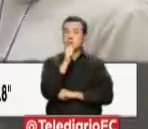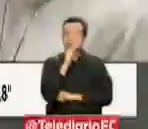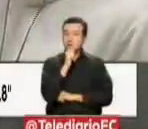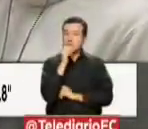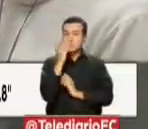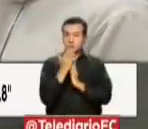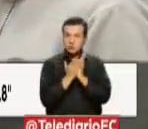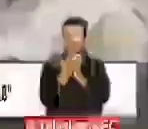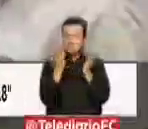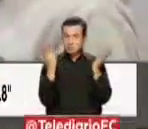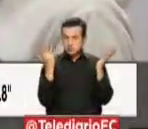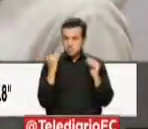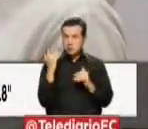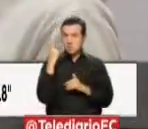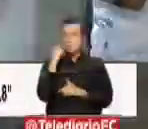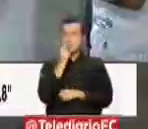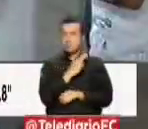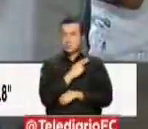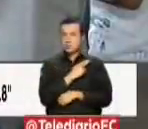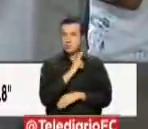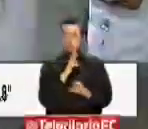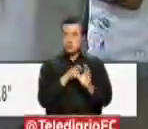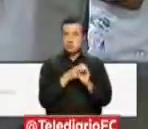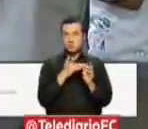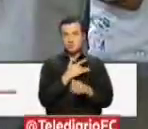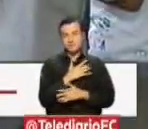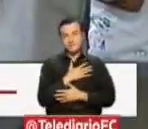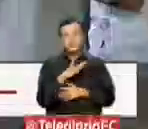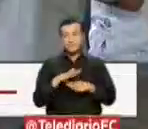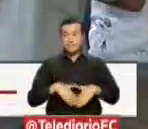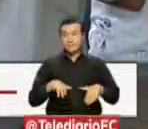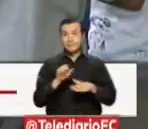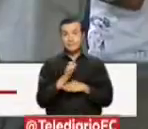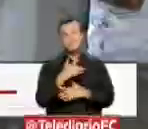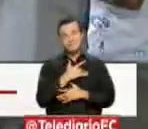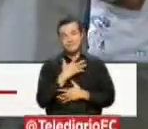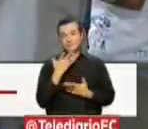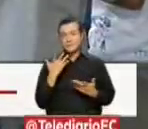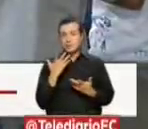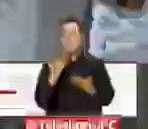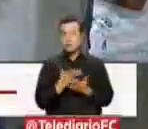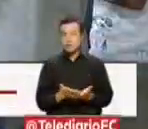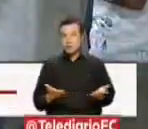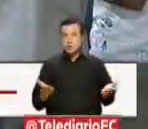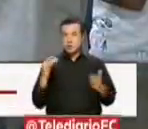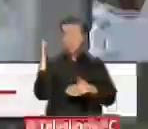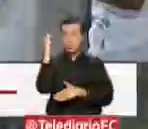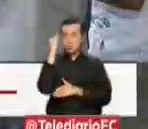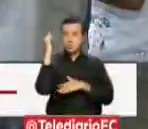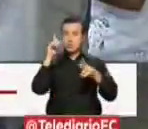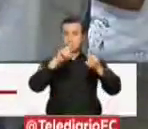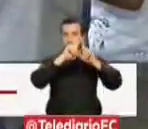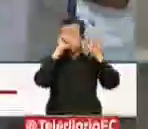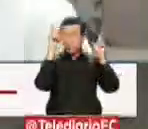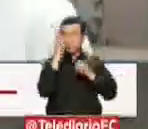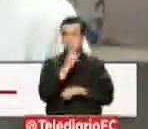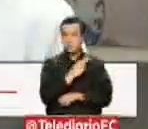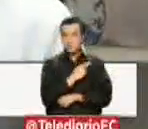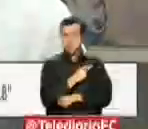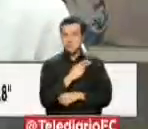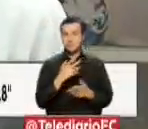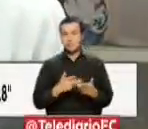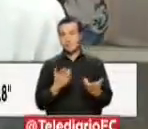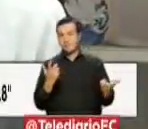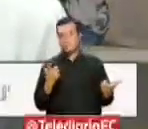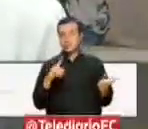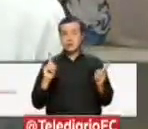los servicios que se puede prestar desde la academia. Lamentablemente en el Ecuador se ha producido una separación entre la industria, la empresa y la universidad. La